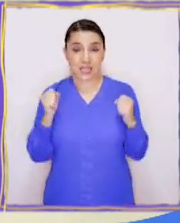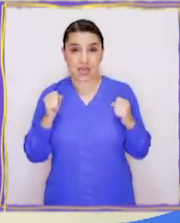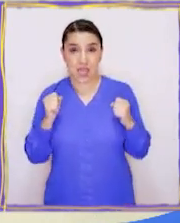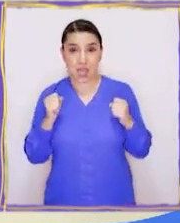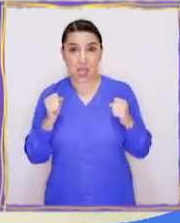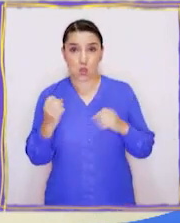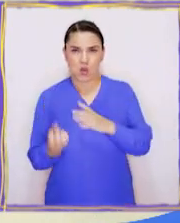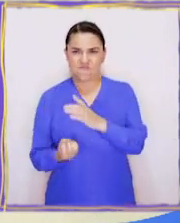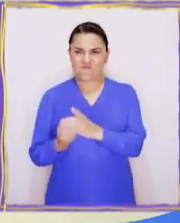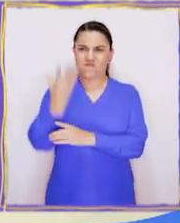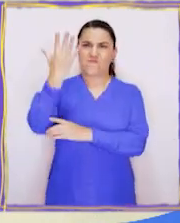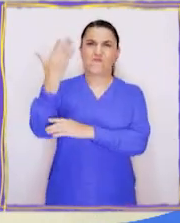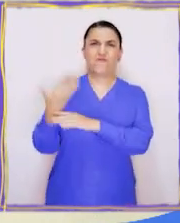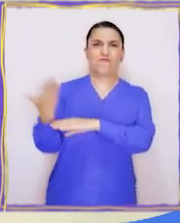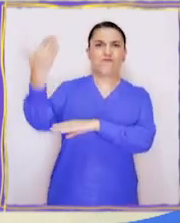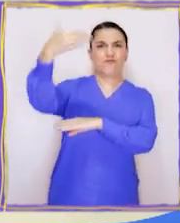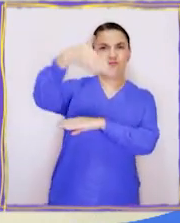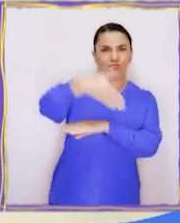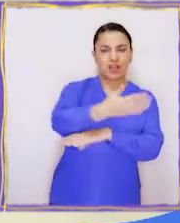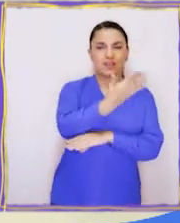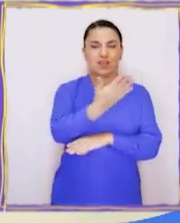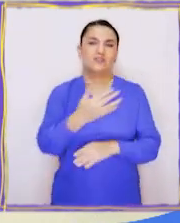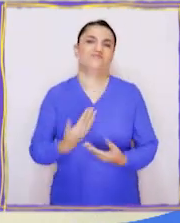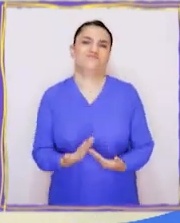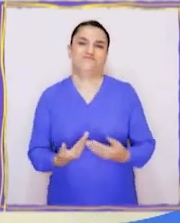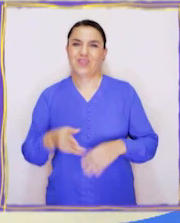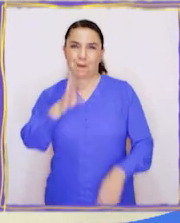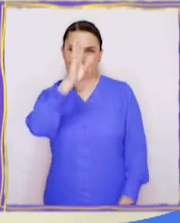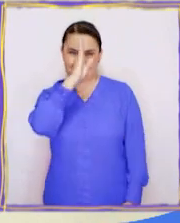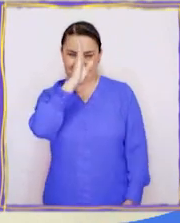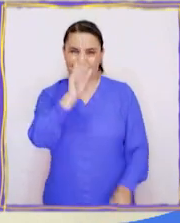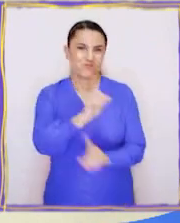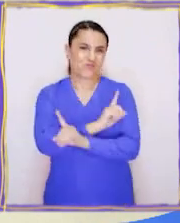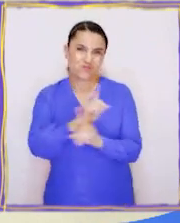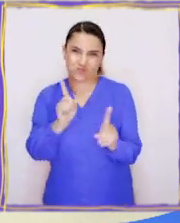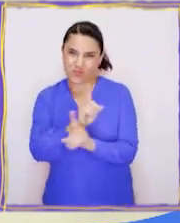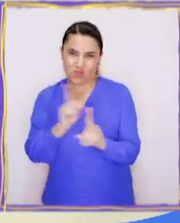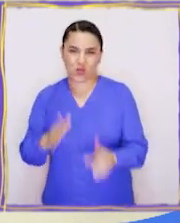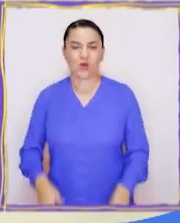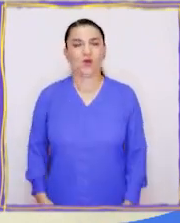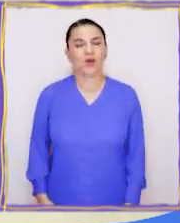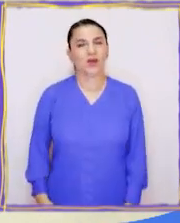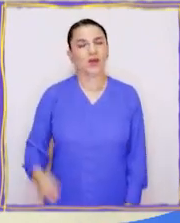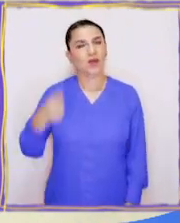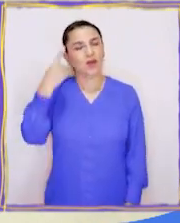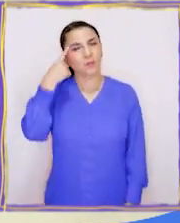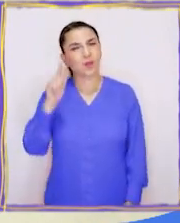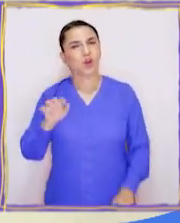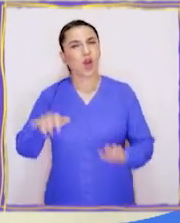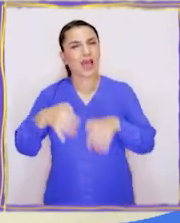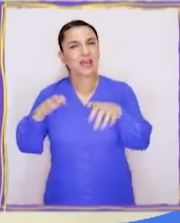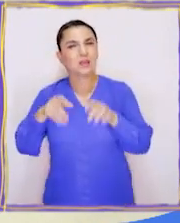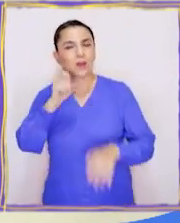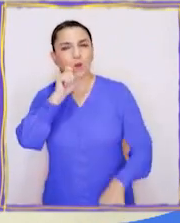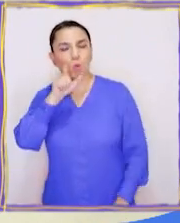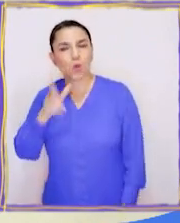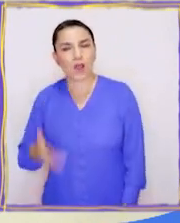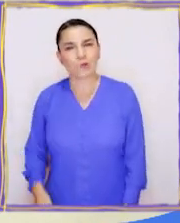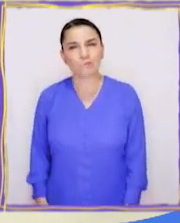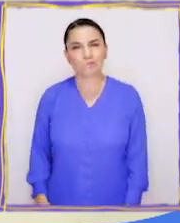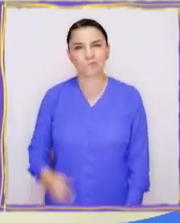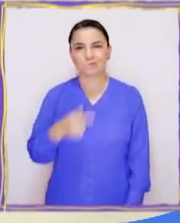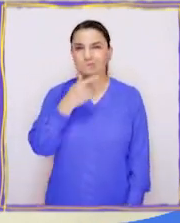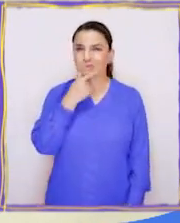ballena. Ya sabemos que perro no es. Pero, ¿qué animal será?